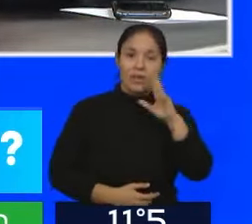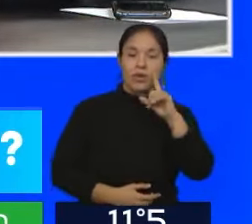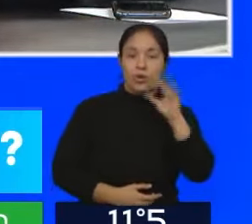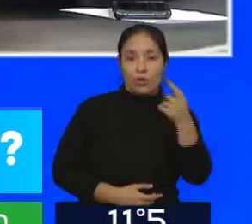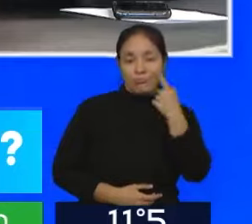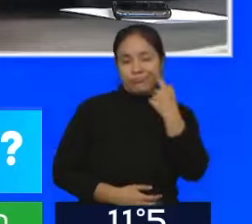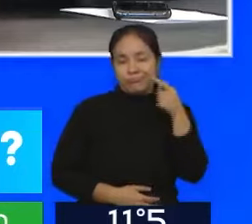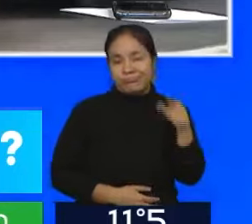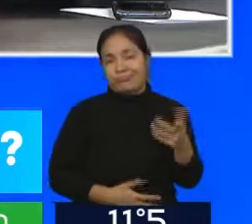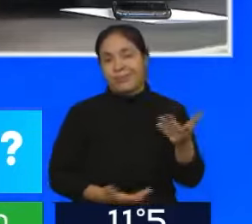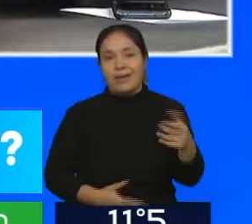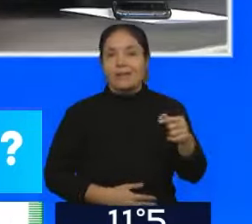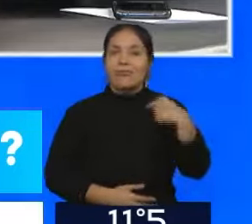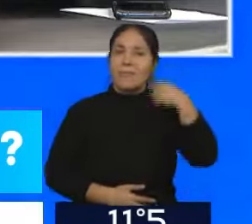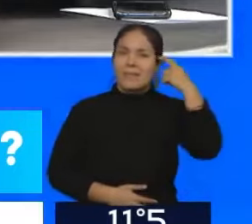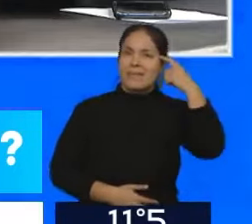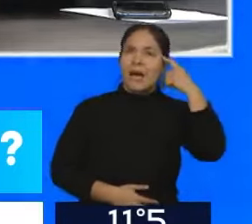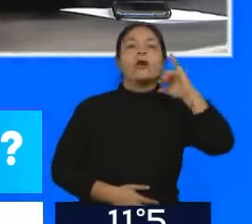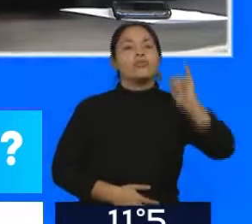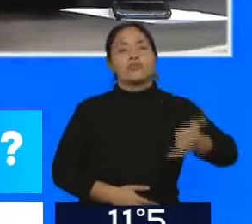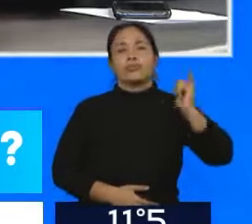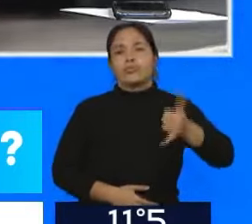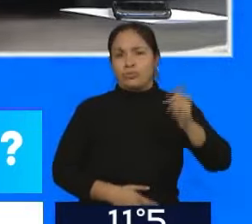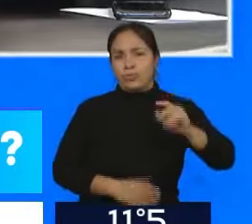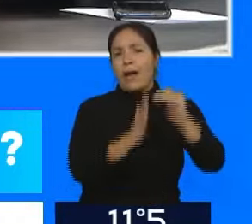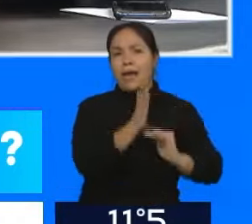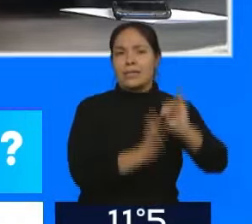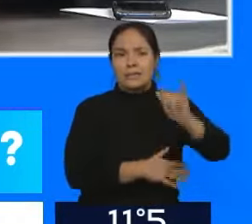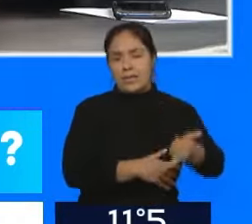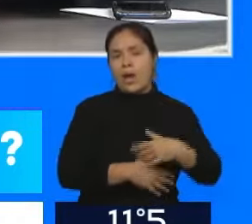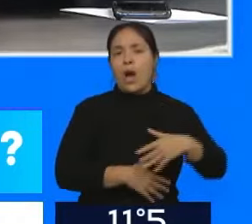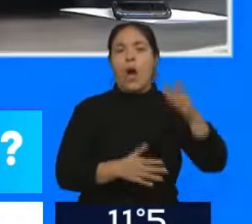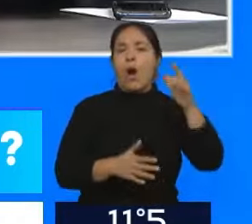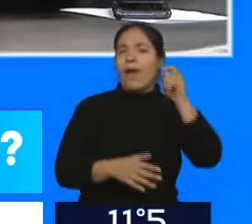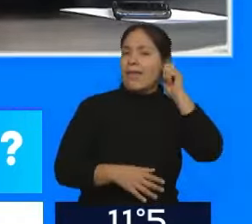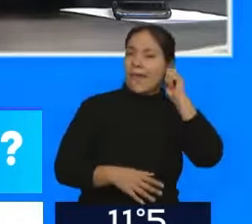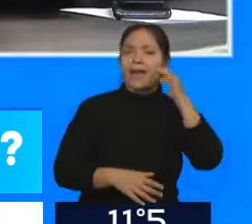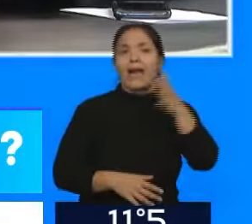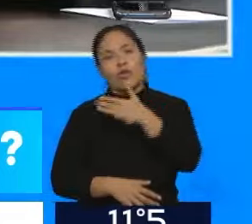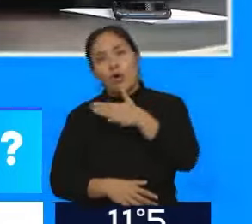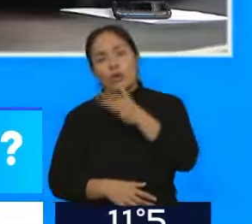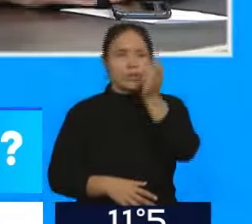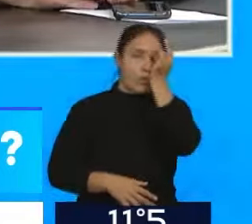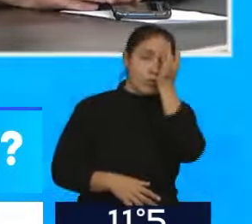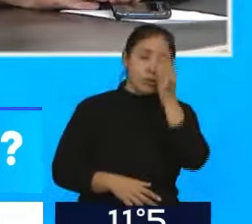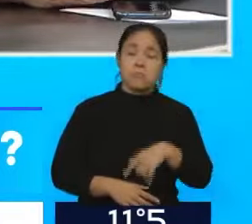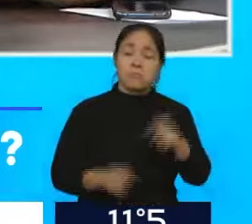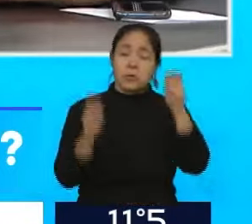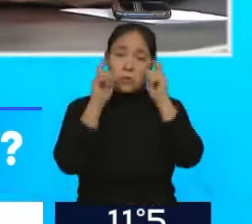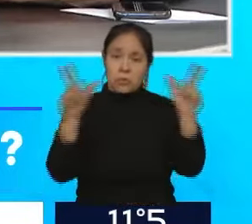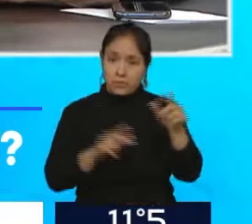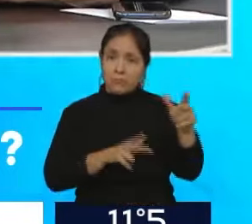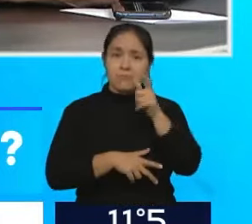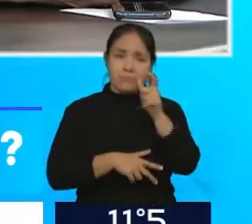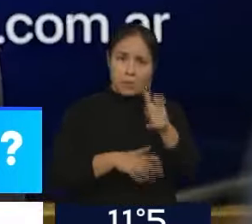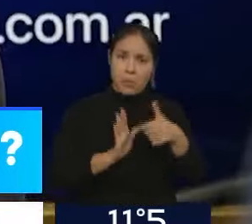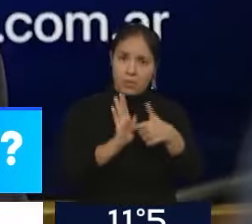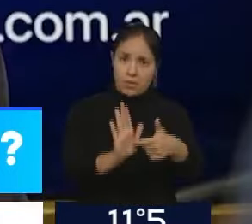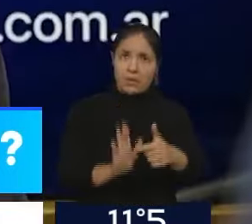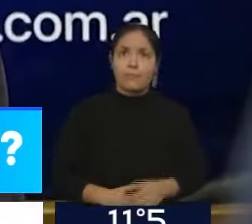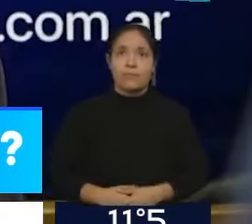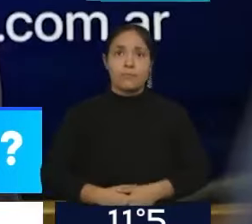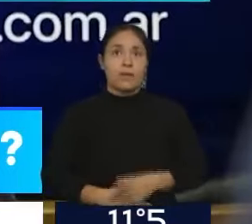dicho que hubiese pensado que iba a decir, sí, hay que bajarla a 14, a 12. Bueno, sorprendió un poco.